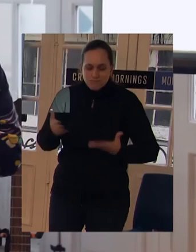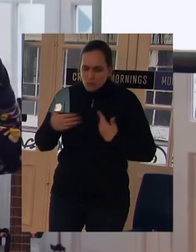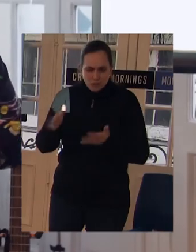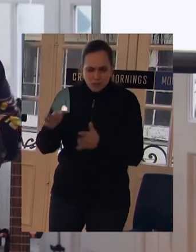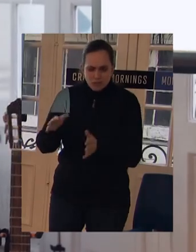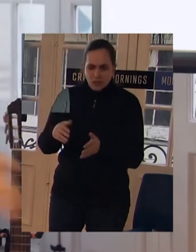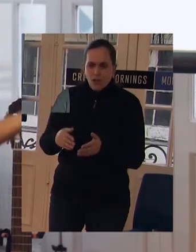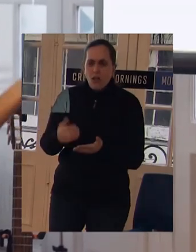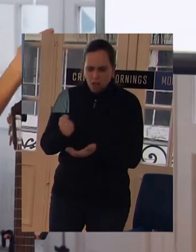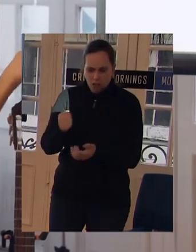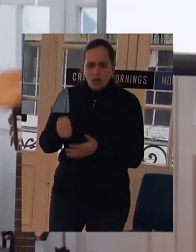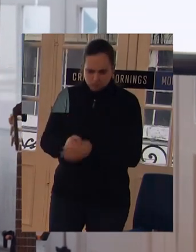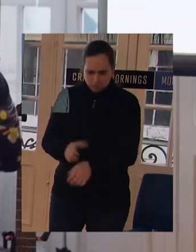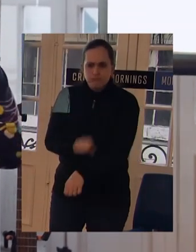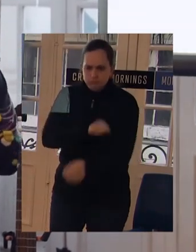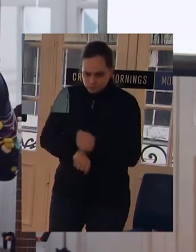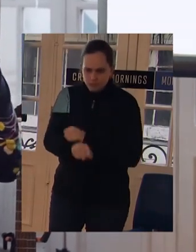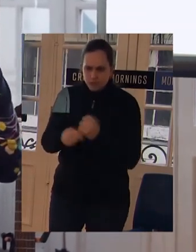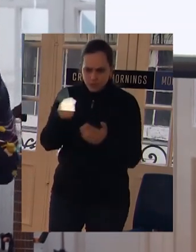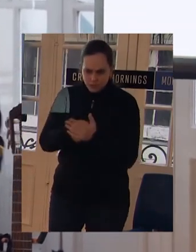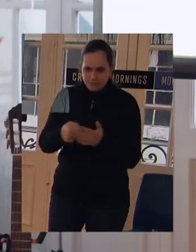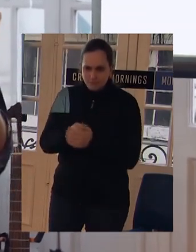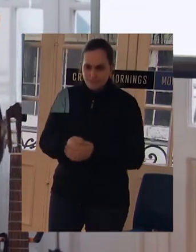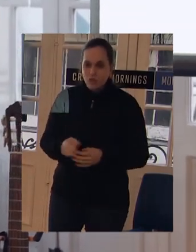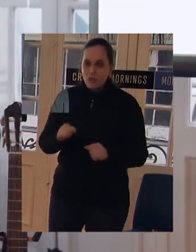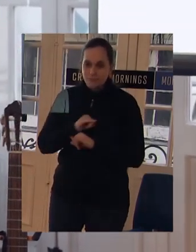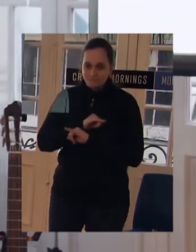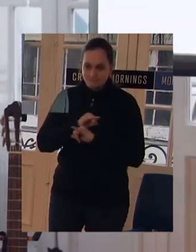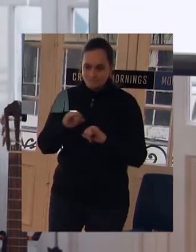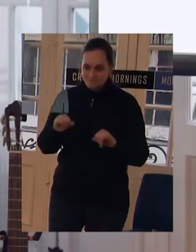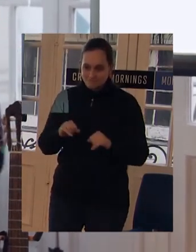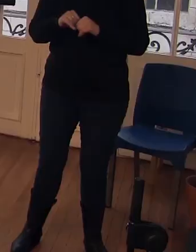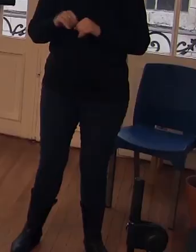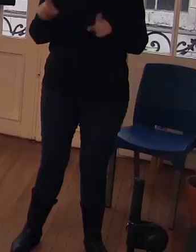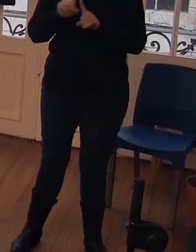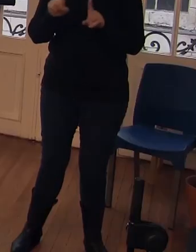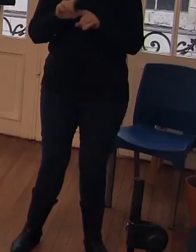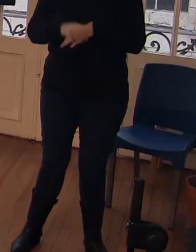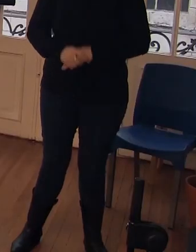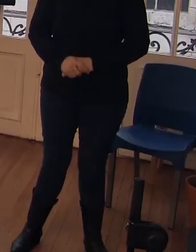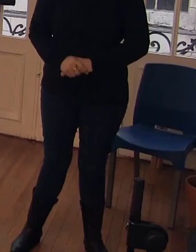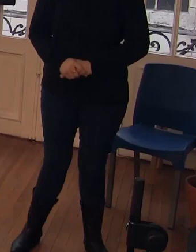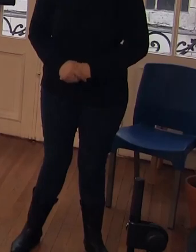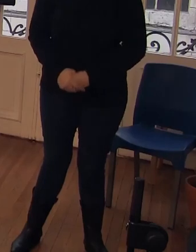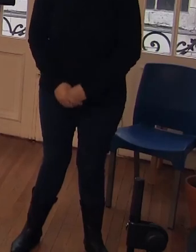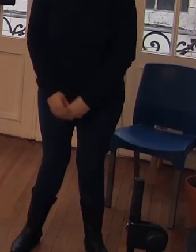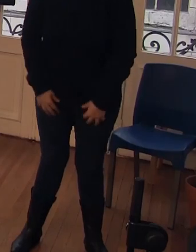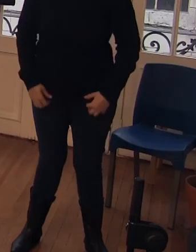quieran. Y bueno, Colorín Colorado, este cuento no ha terminado.